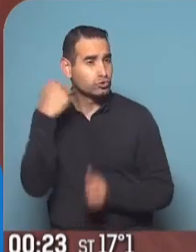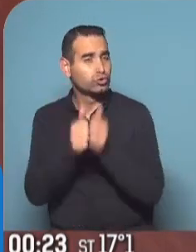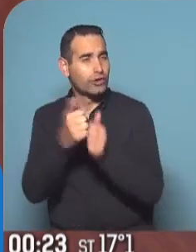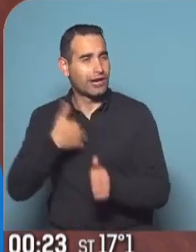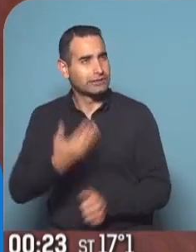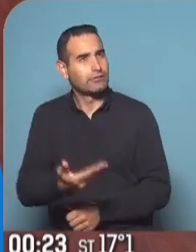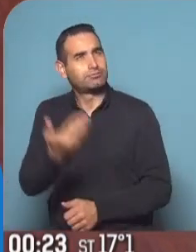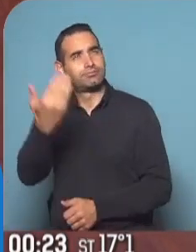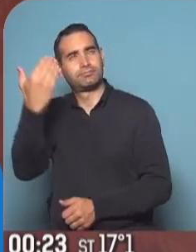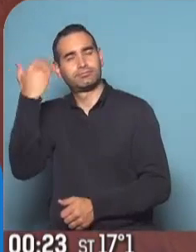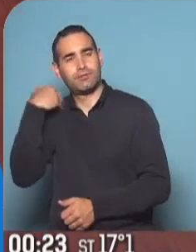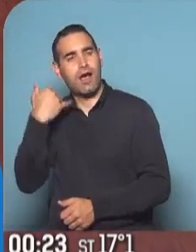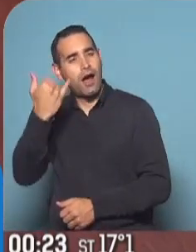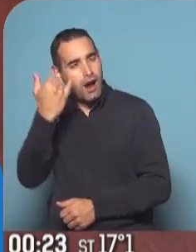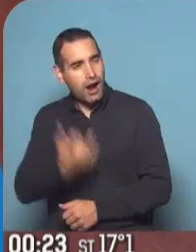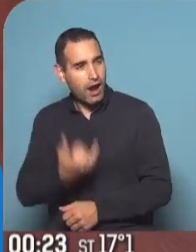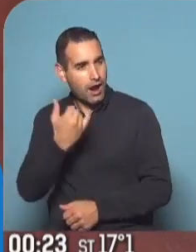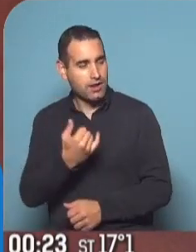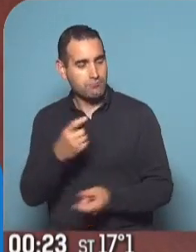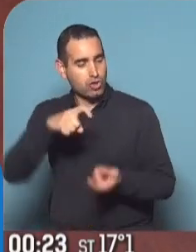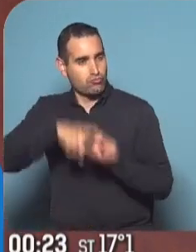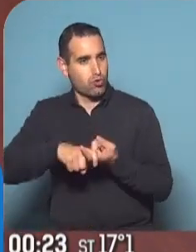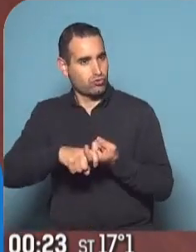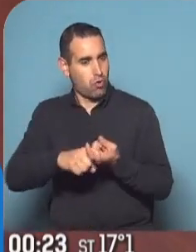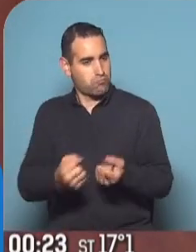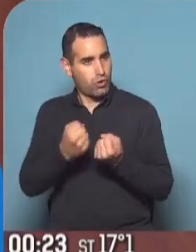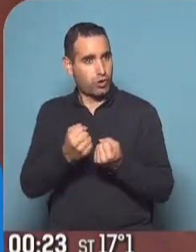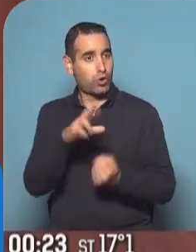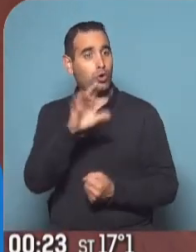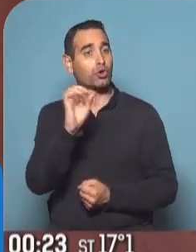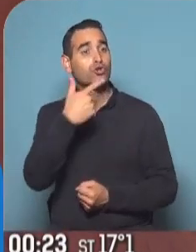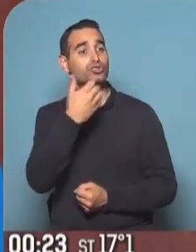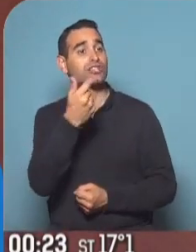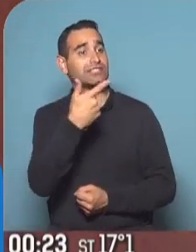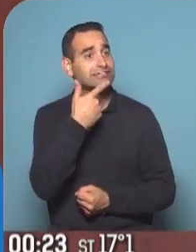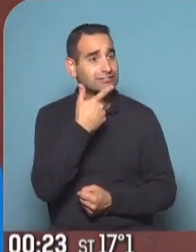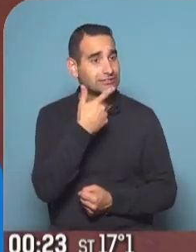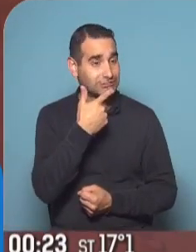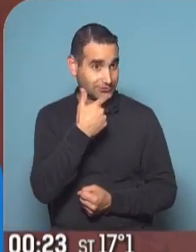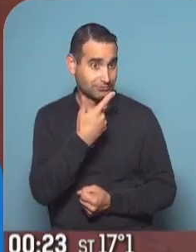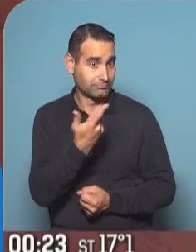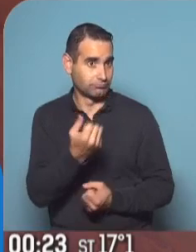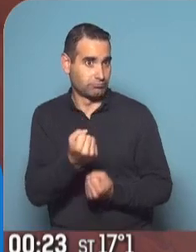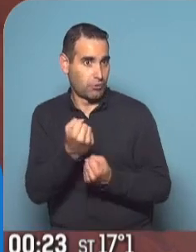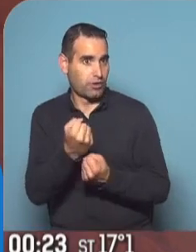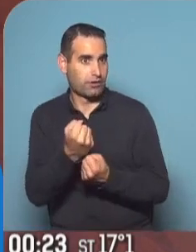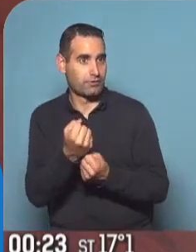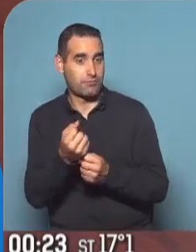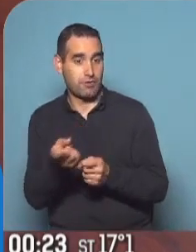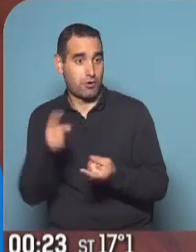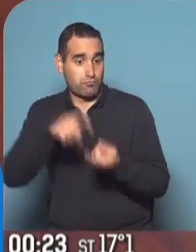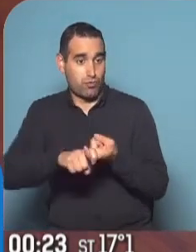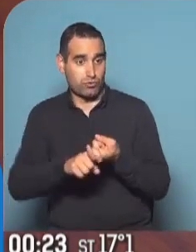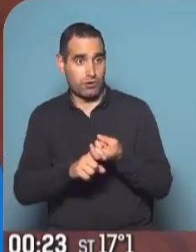hay una matriz de este matrimonio del poder que uno puede encontrar en rosas y encarnaciones currás sino que quien manejaba realmente el